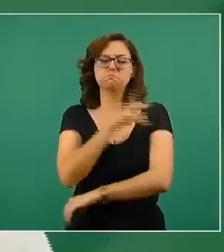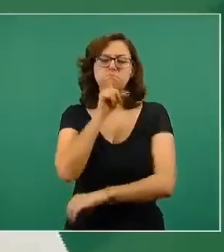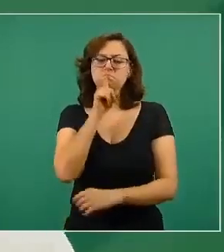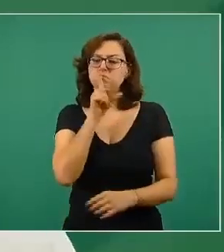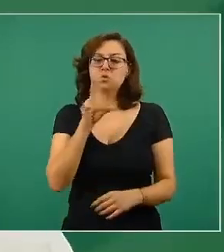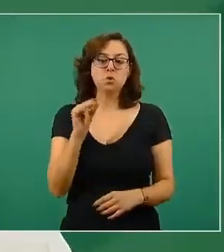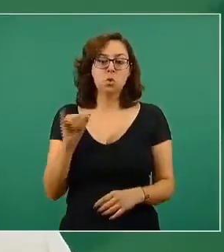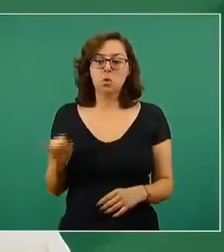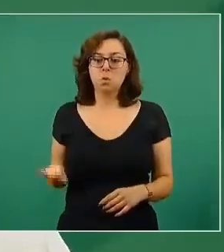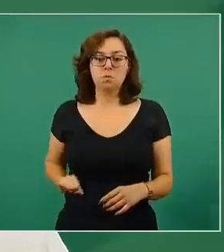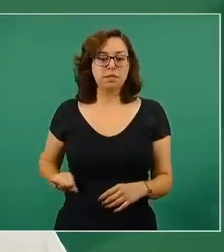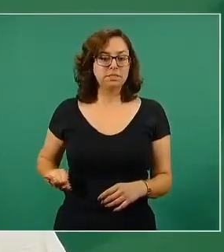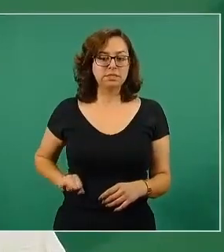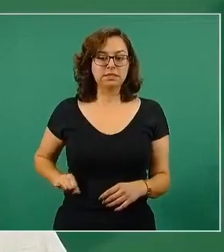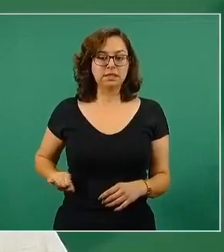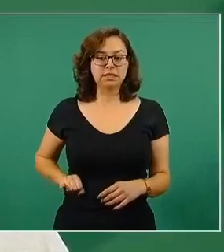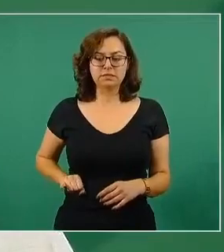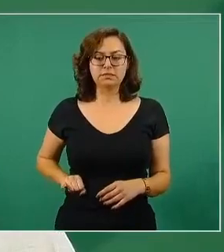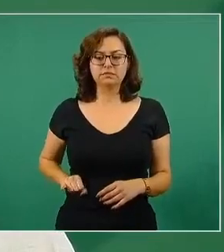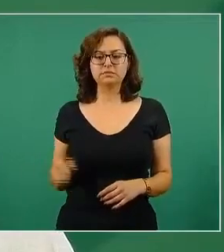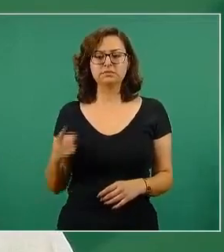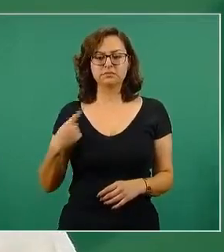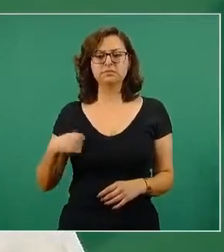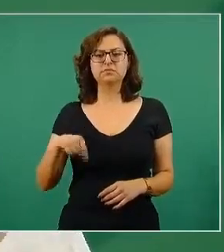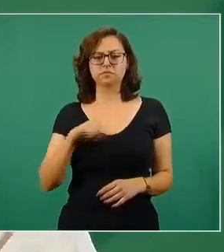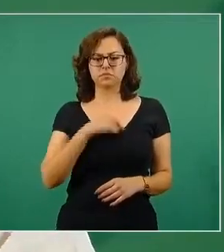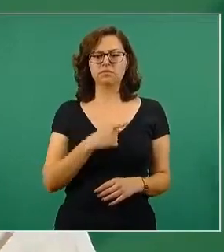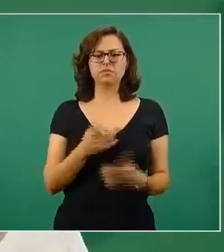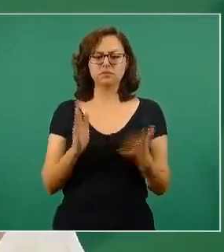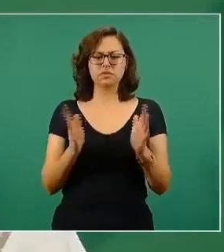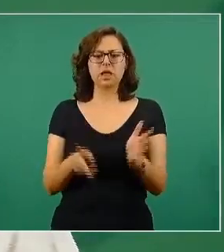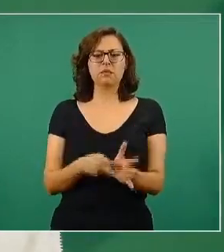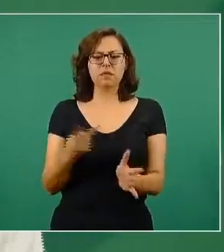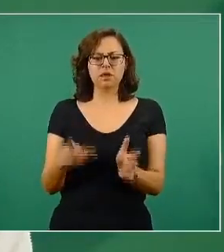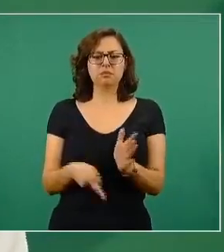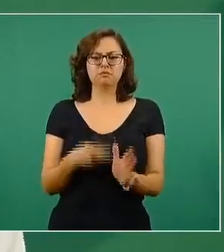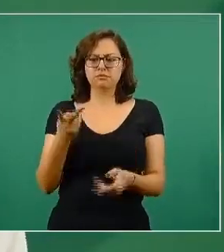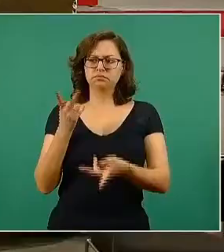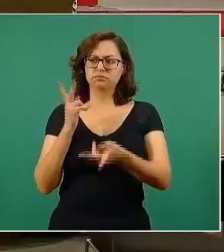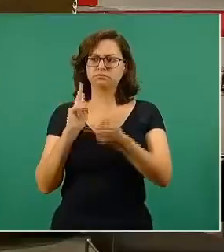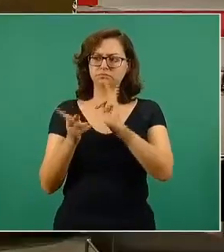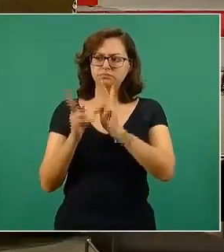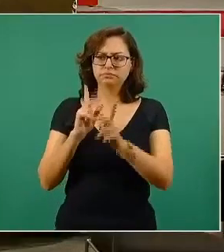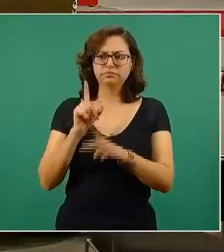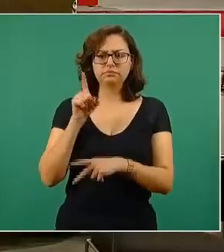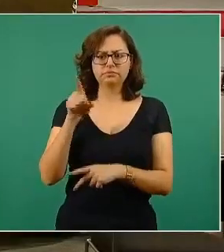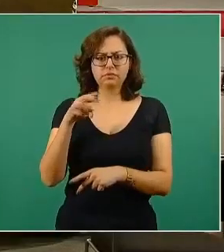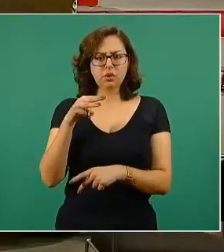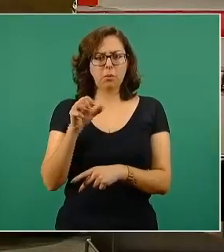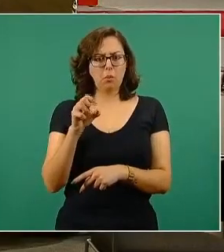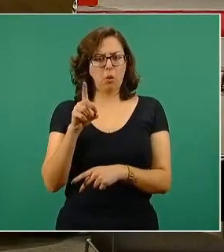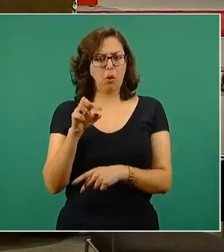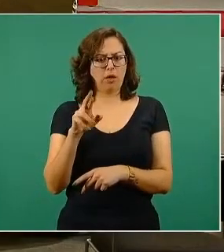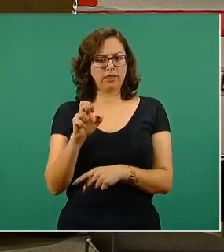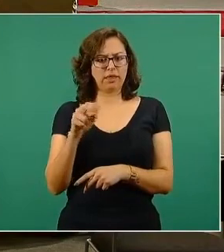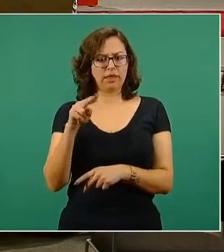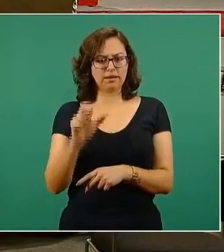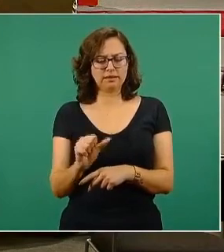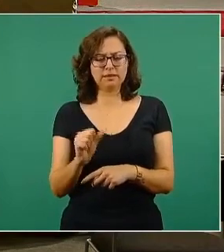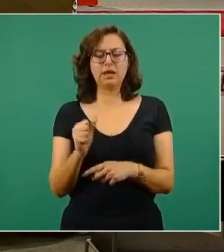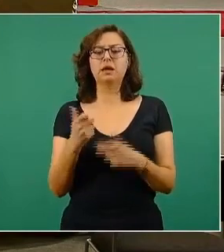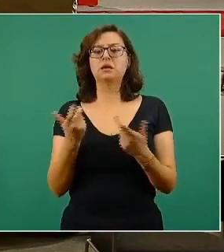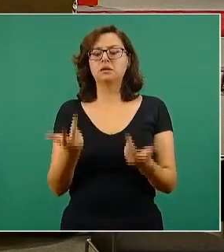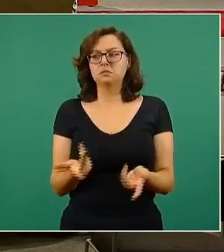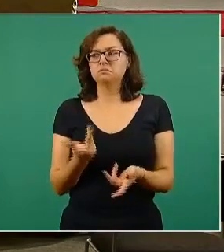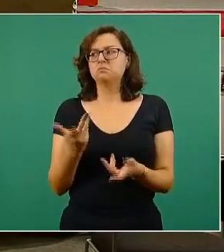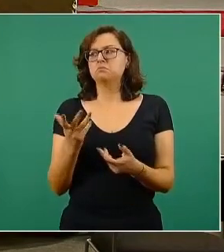Hemos tenido varias conversaciones con la gente de Moderna en distintas etapas del proceso, tanto conversaciones en la